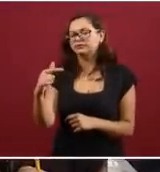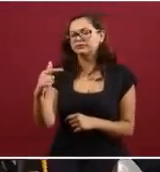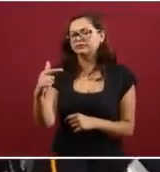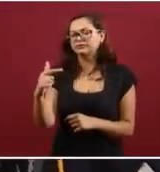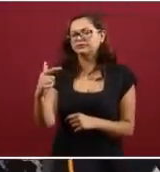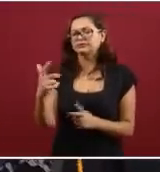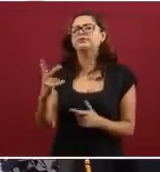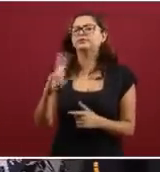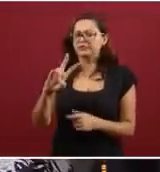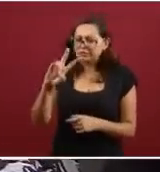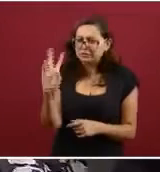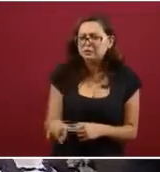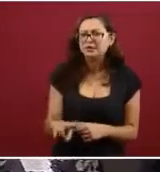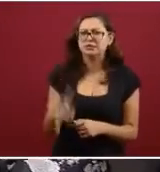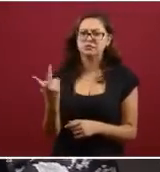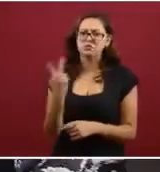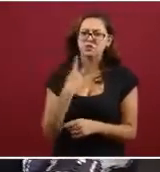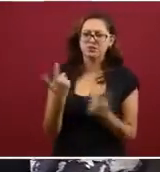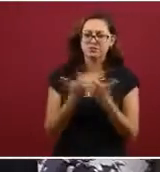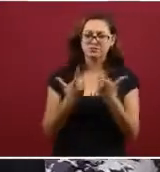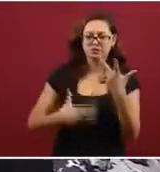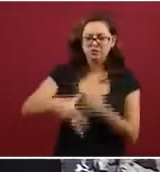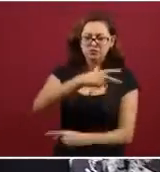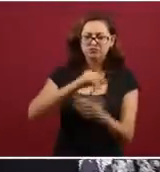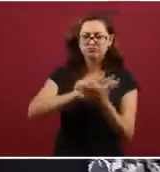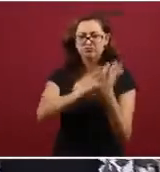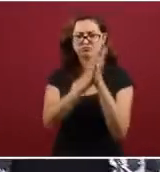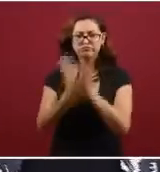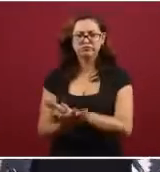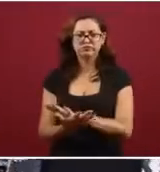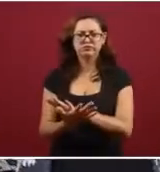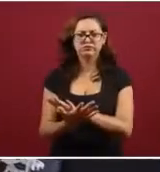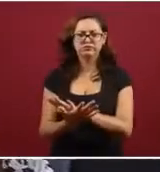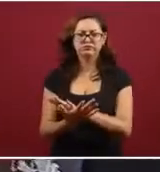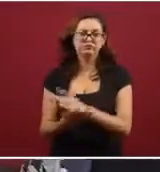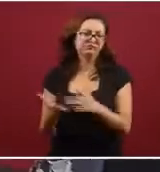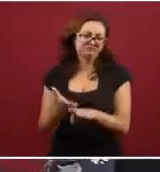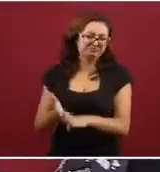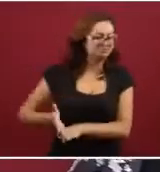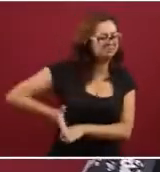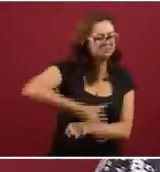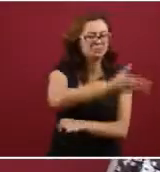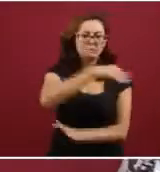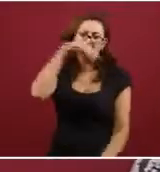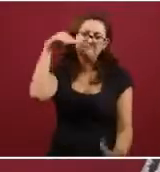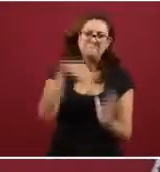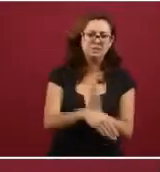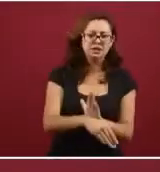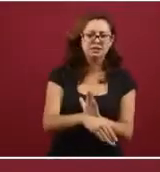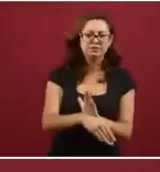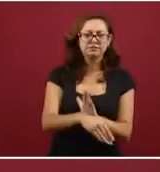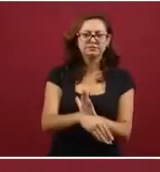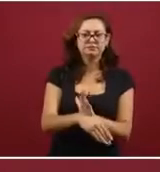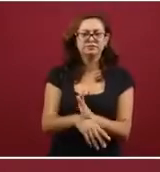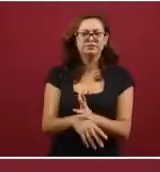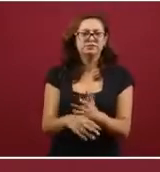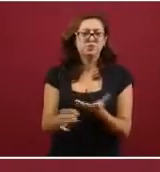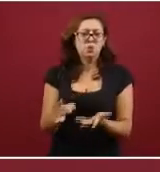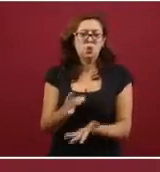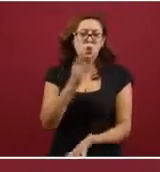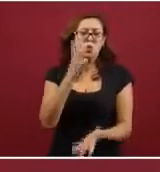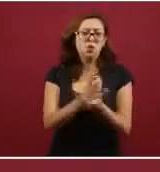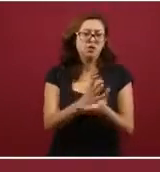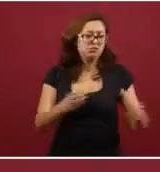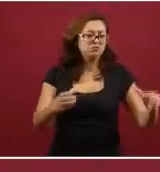se modificara la política económica, que resultó un fracaso, que benefició a